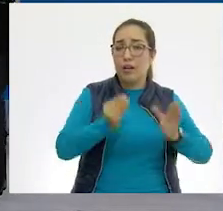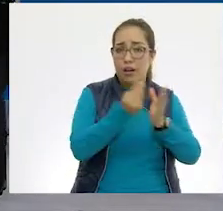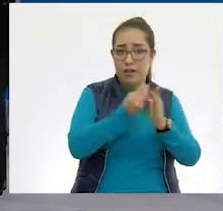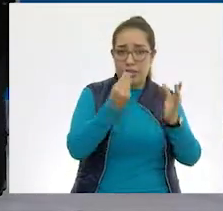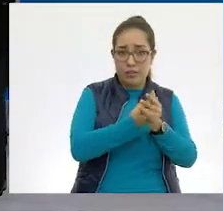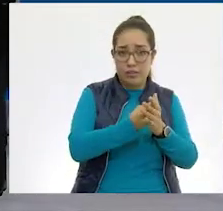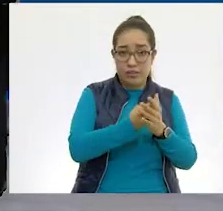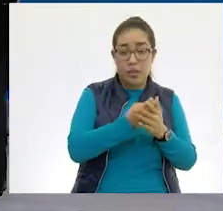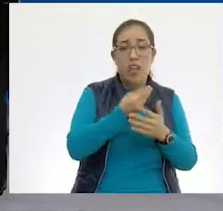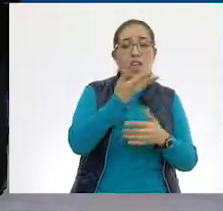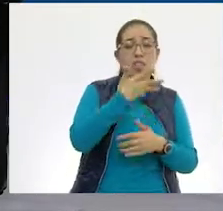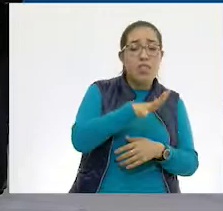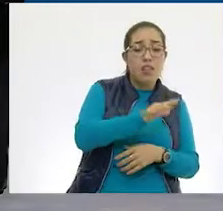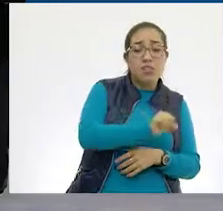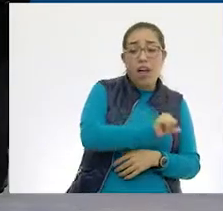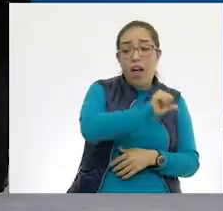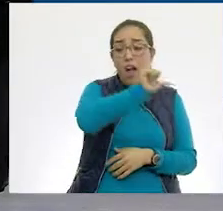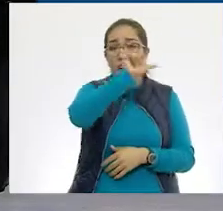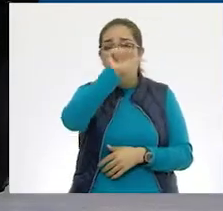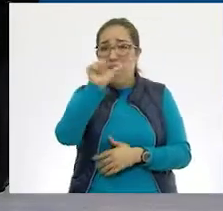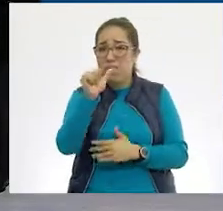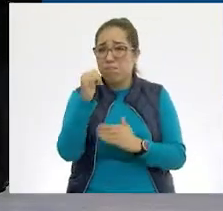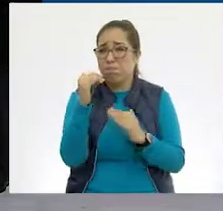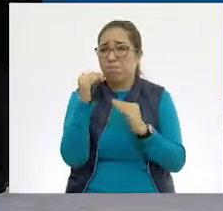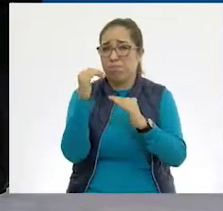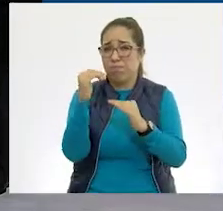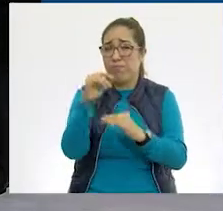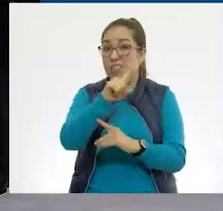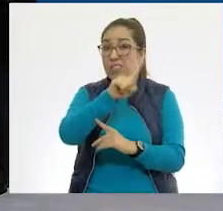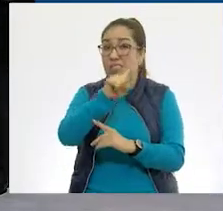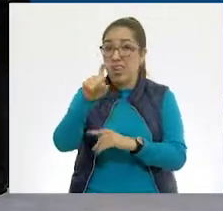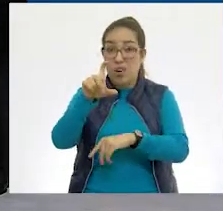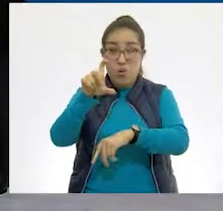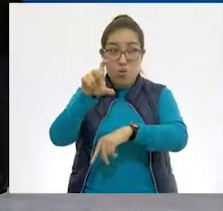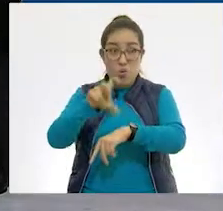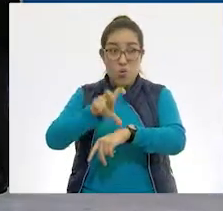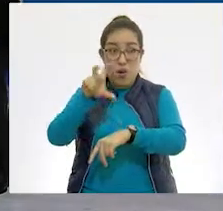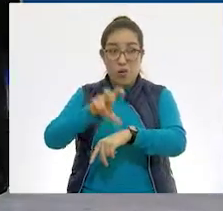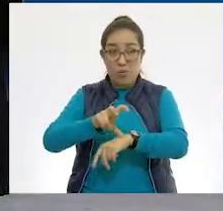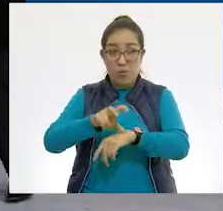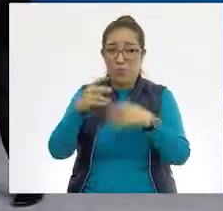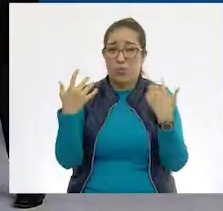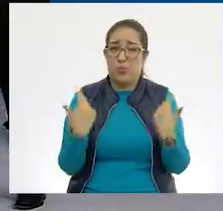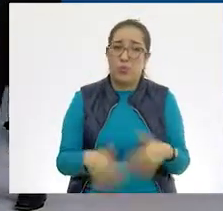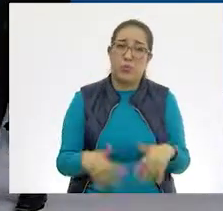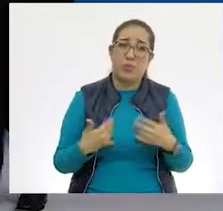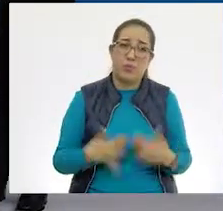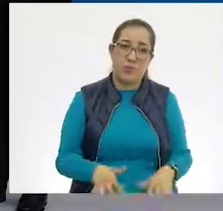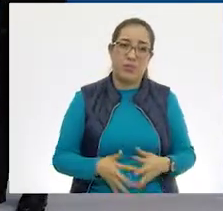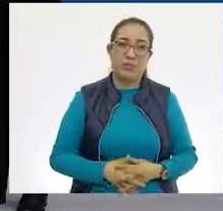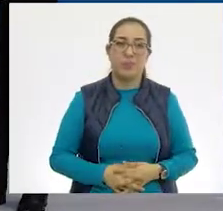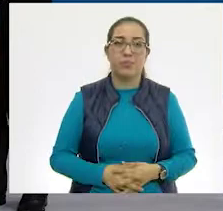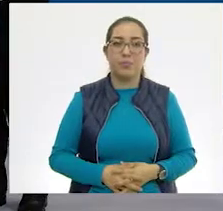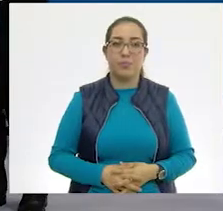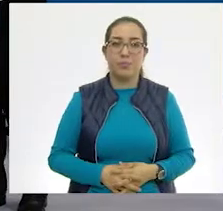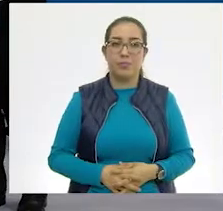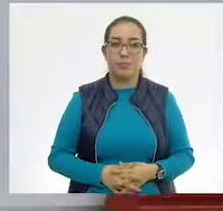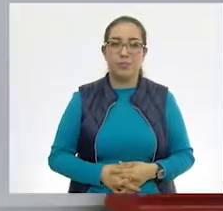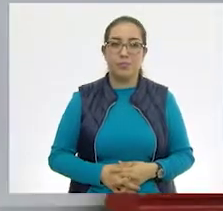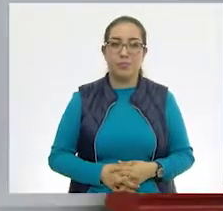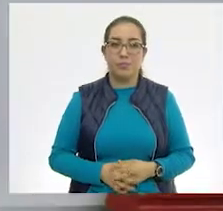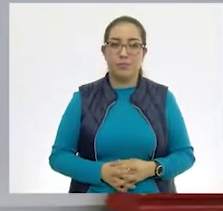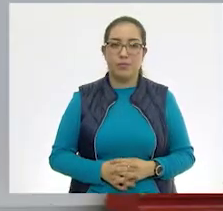de 10 hasta un máximo de 100 huevos a la vez. Wow.